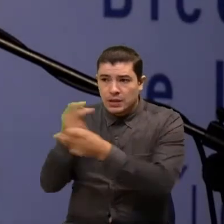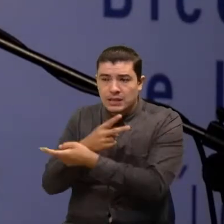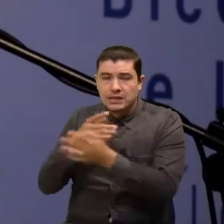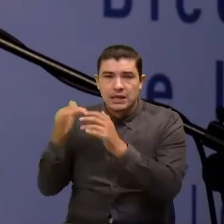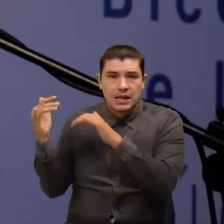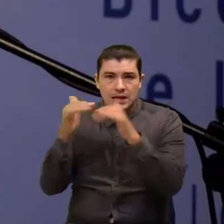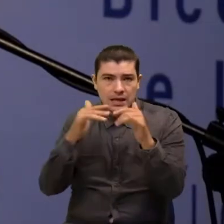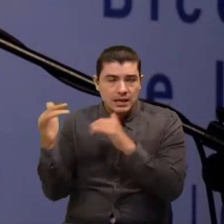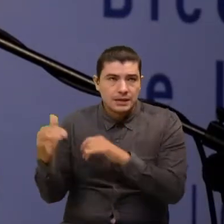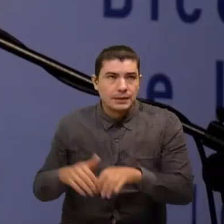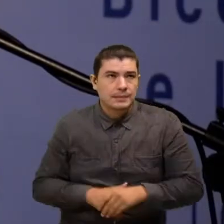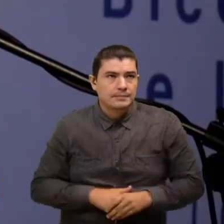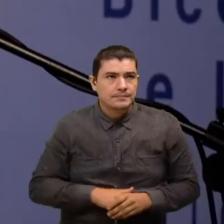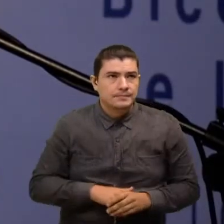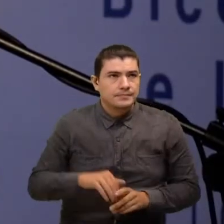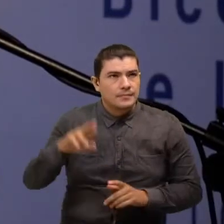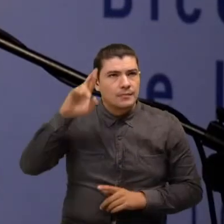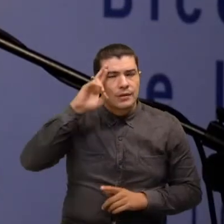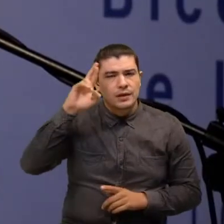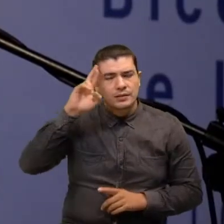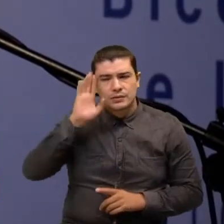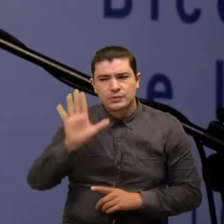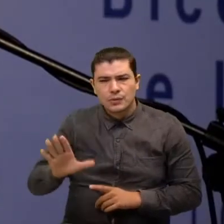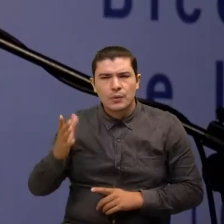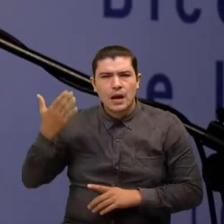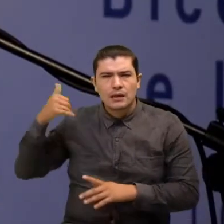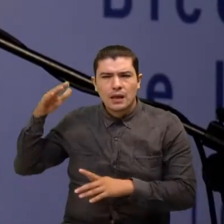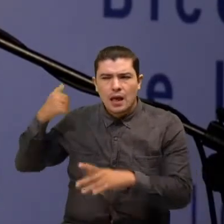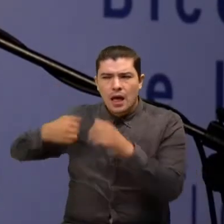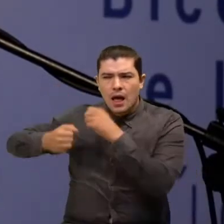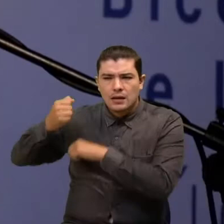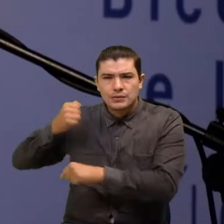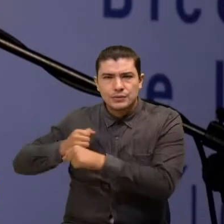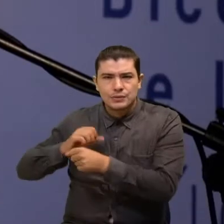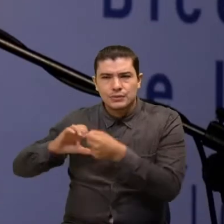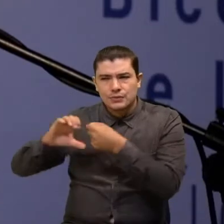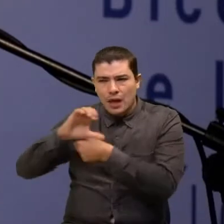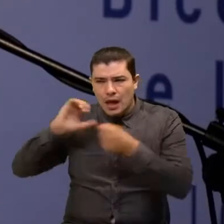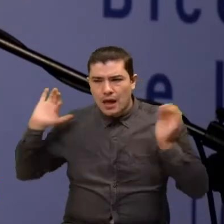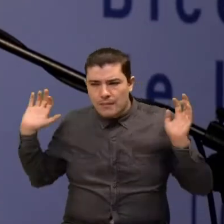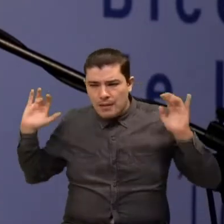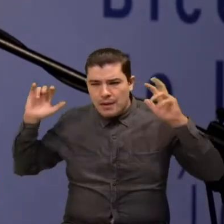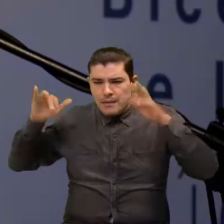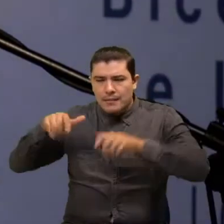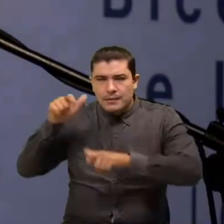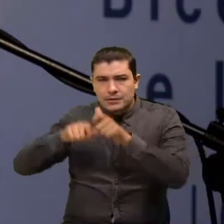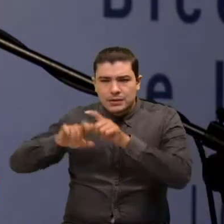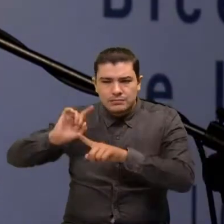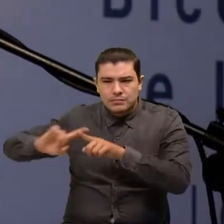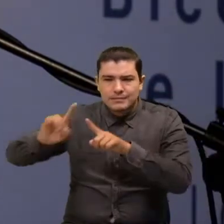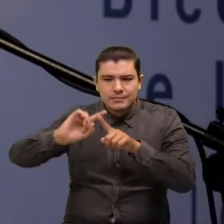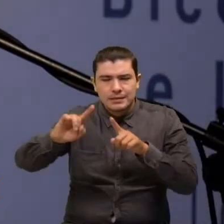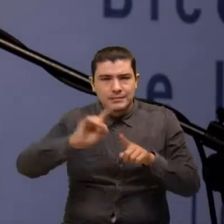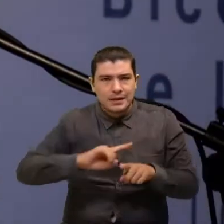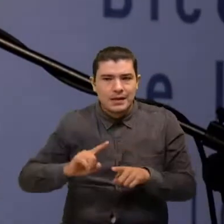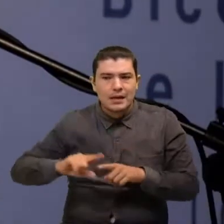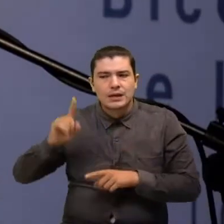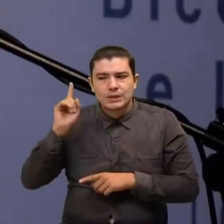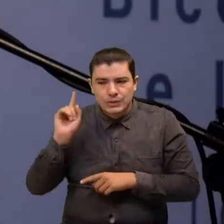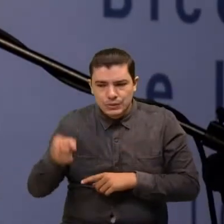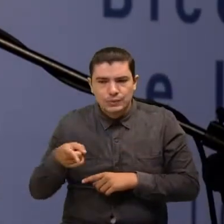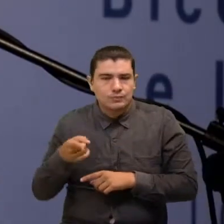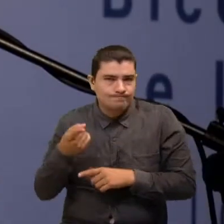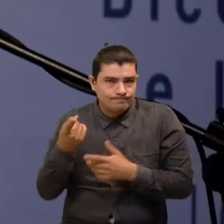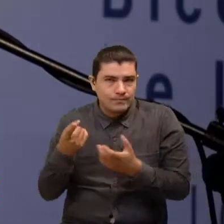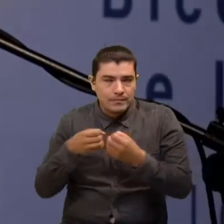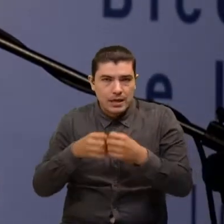y lo cual ha sido por año en nuestra ciudad receptora de los flujos migratorios externos causados por la pérdida